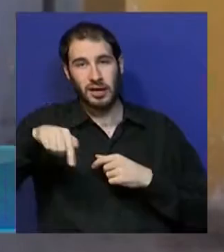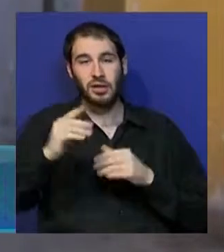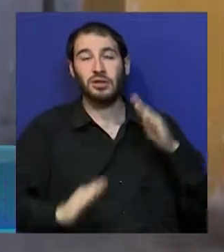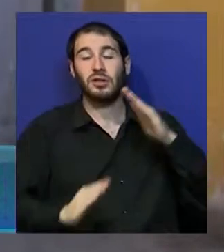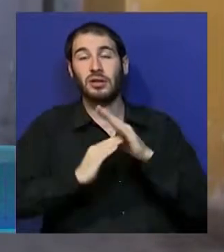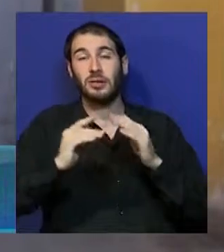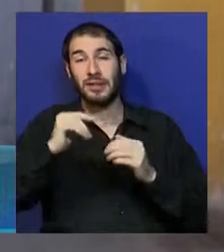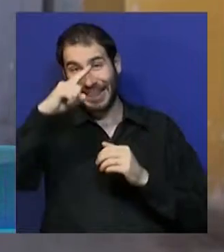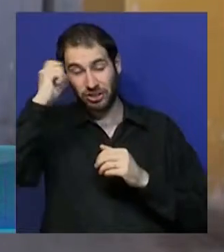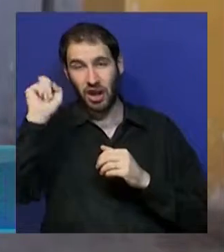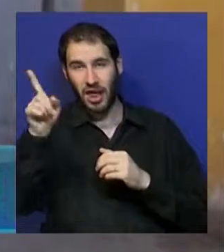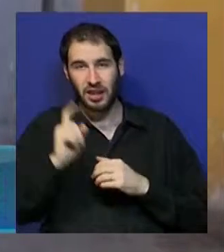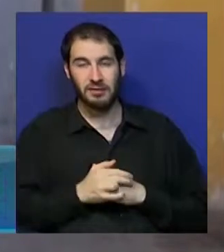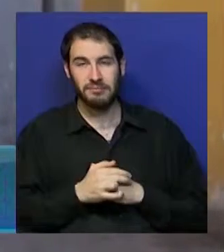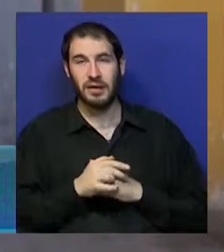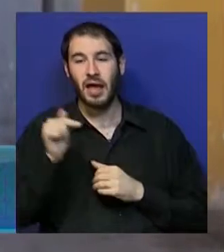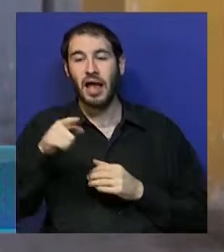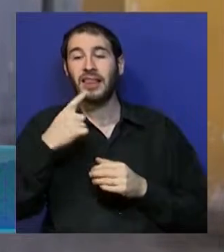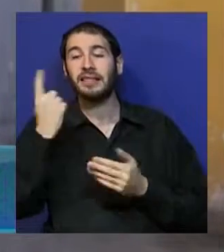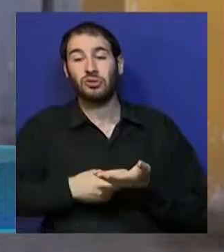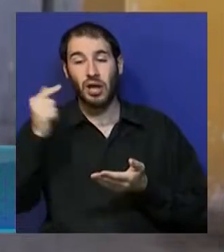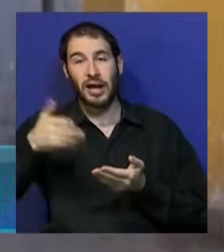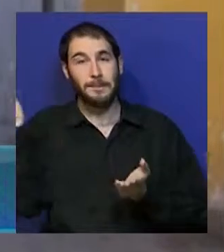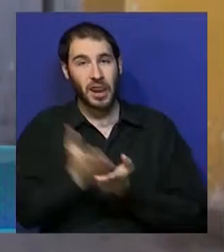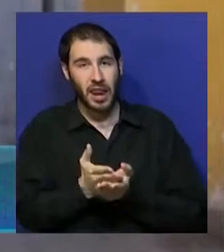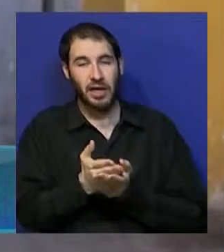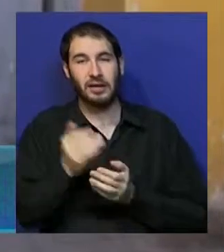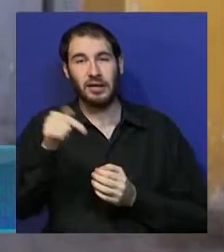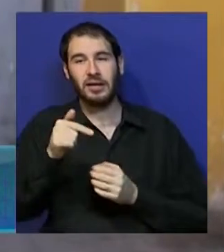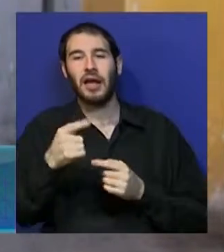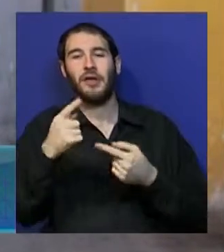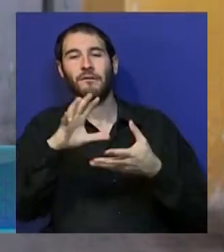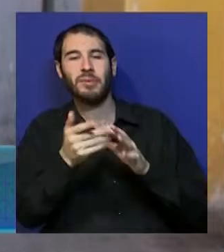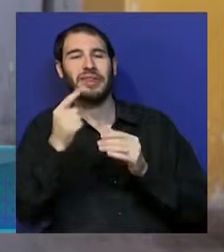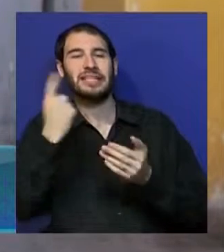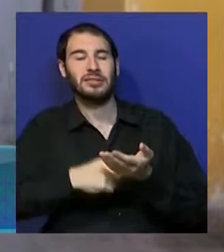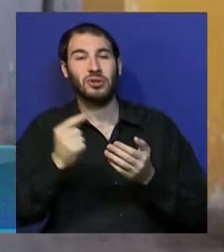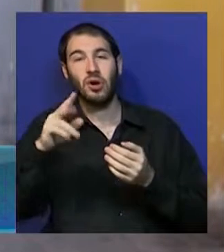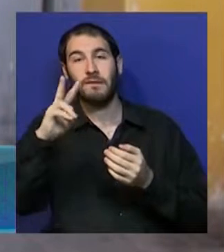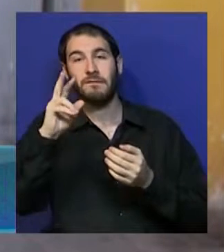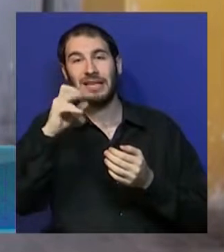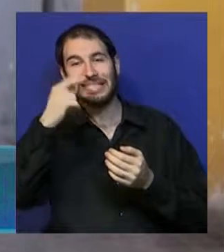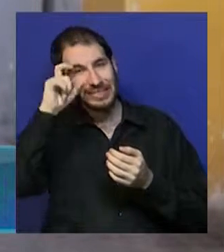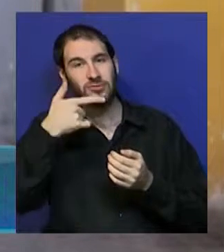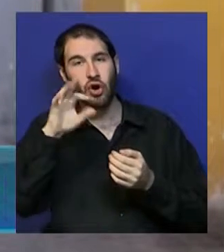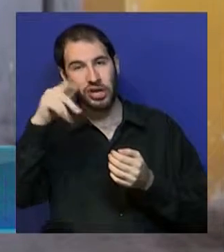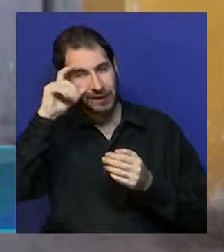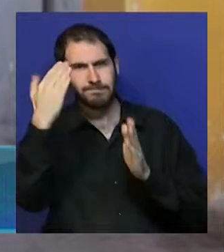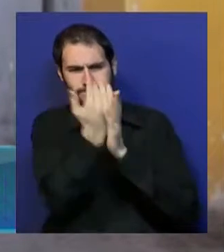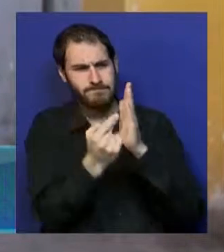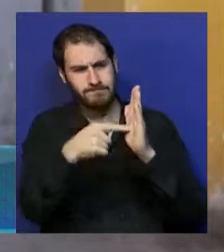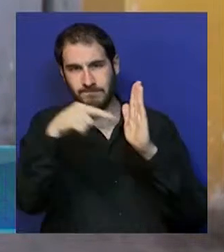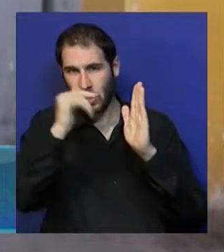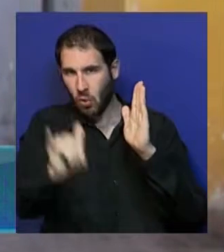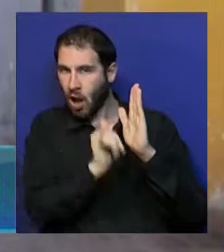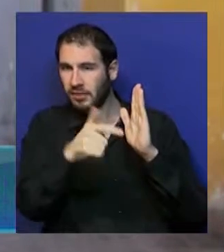Suprema Corte de Justicia Nacional. Hay fallos plenarios, el que más se cita en general es el fallo Díaz-Besone, donde establece específicamente que no